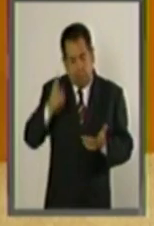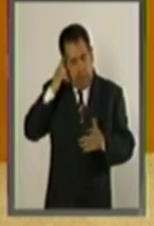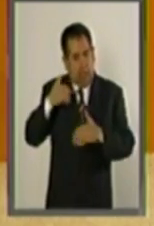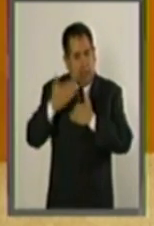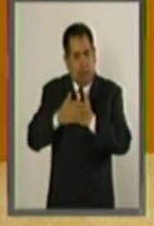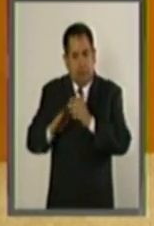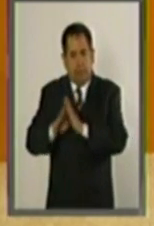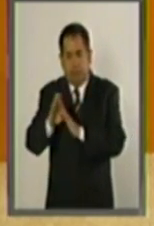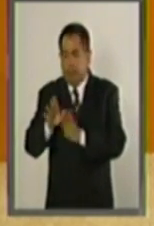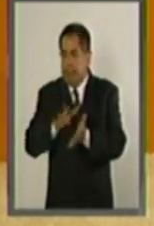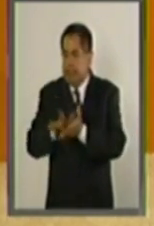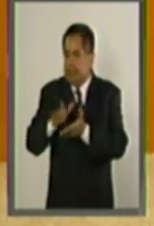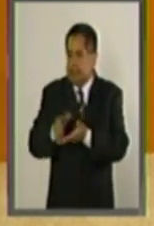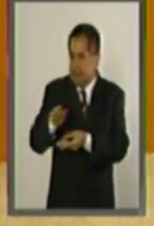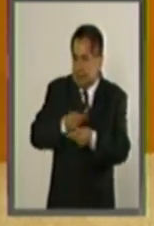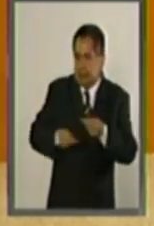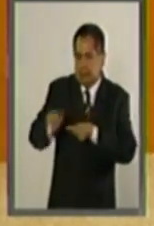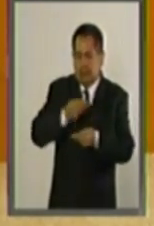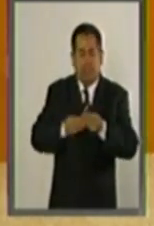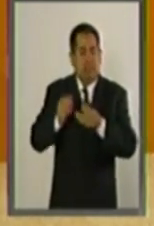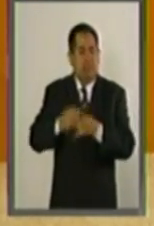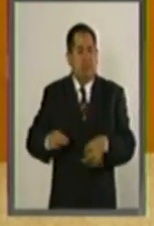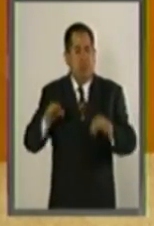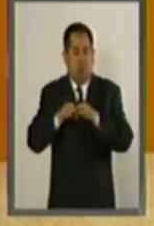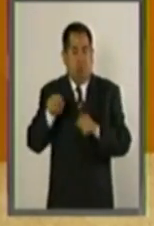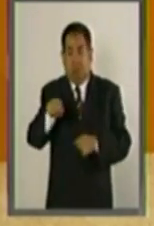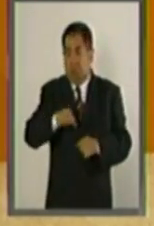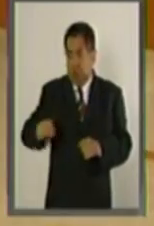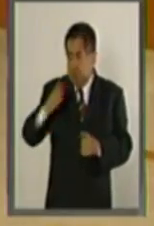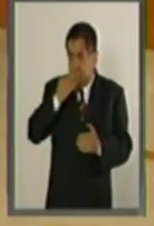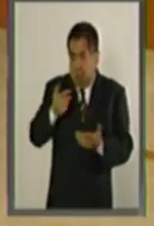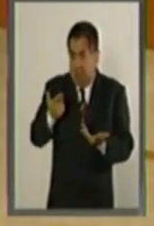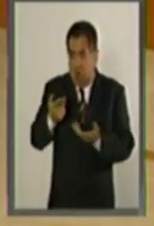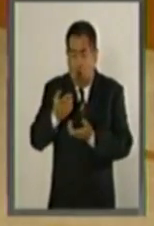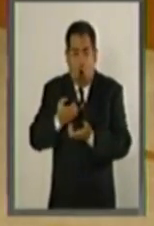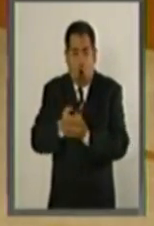la déficit comercial que se mantiene con estas economías.